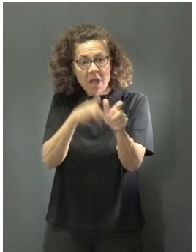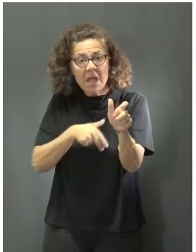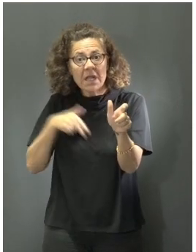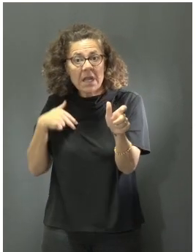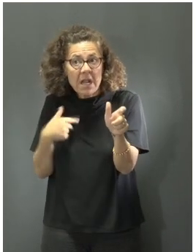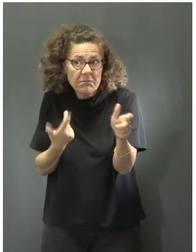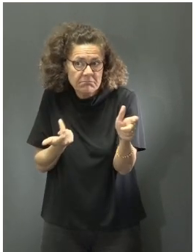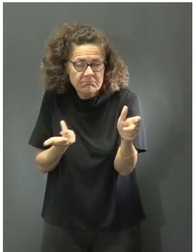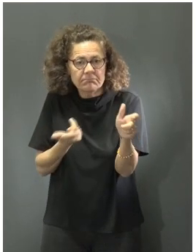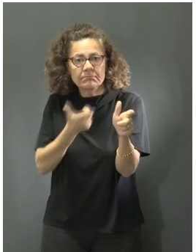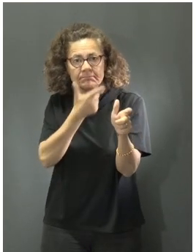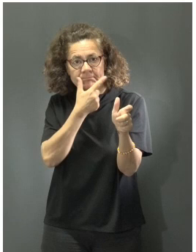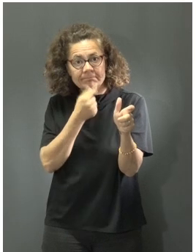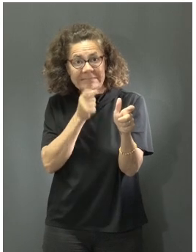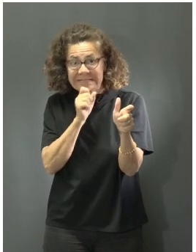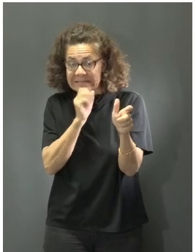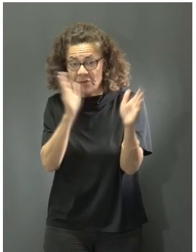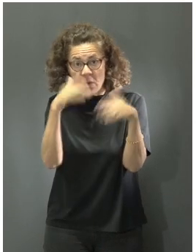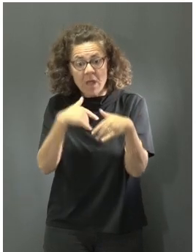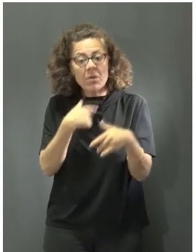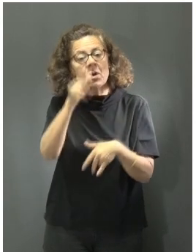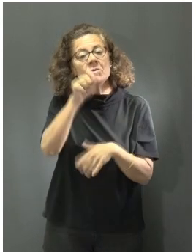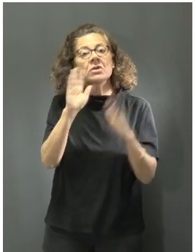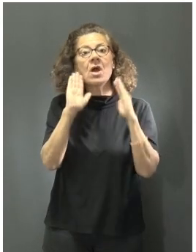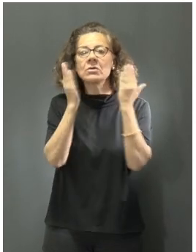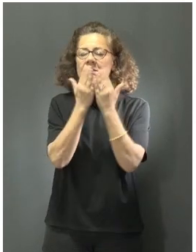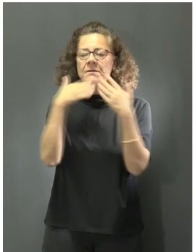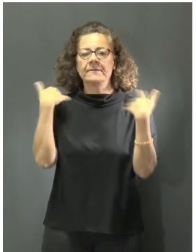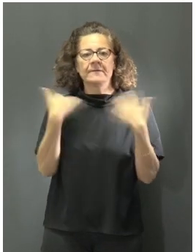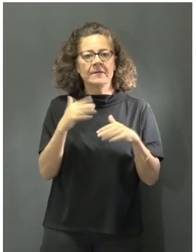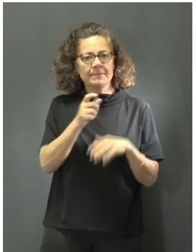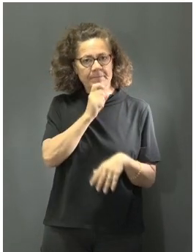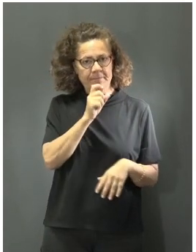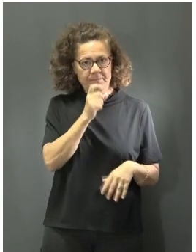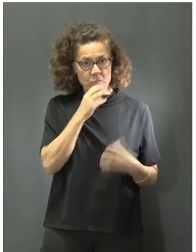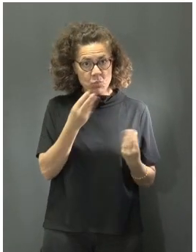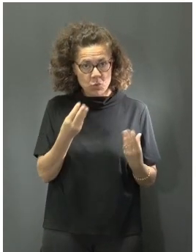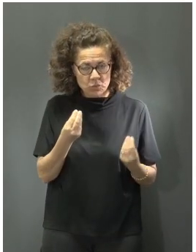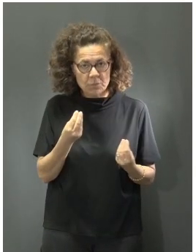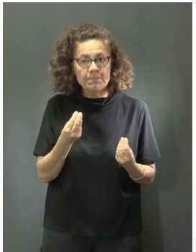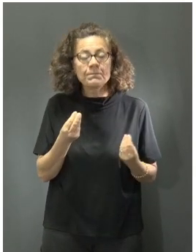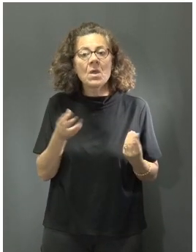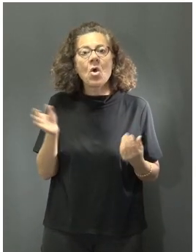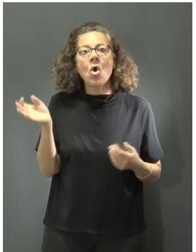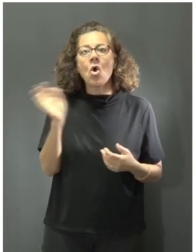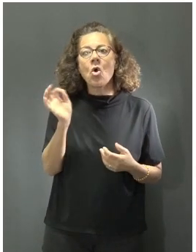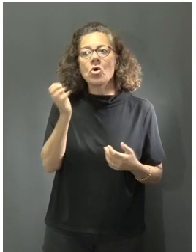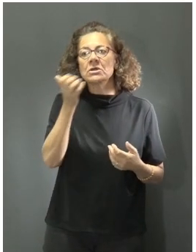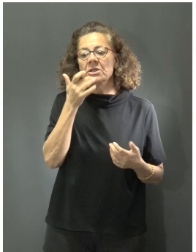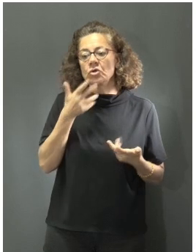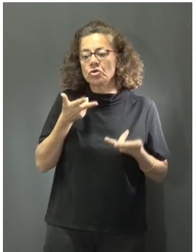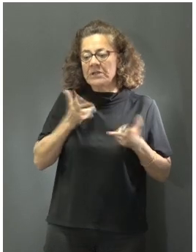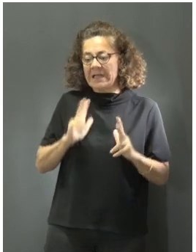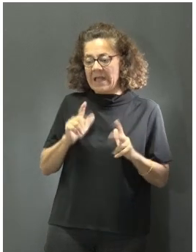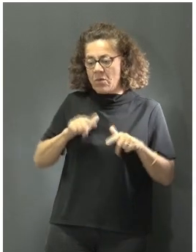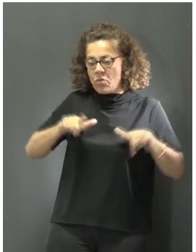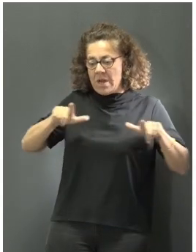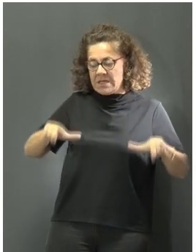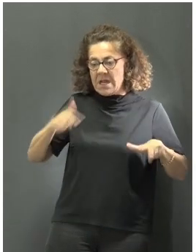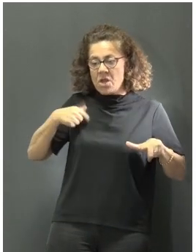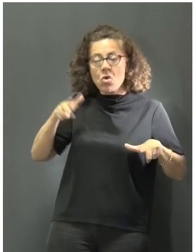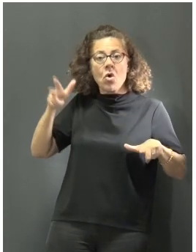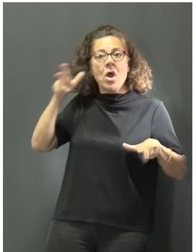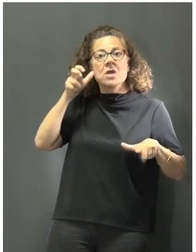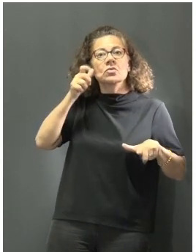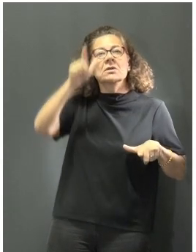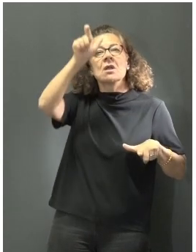algo complicado, para una persona con autismo es muy complejo, ¿no? O si estoy sentado en una sala donde estoy escuchando